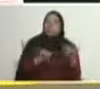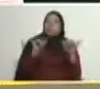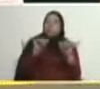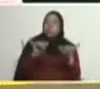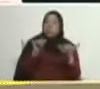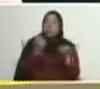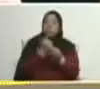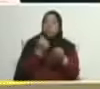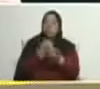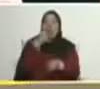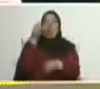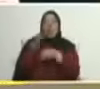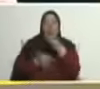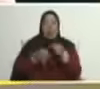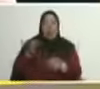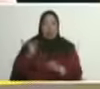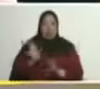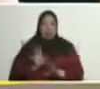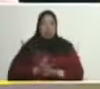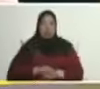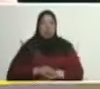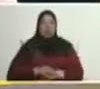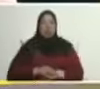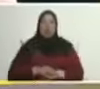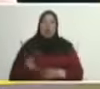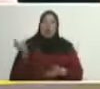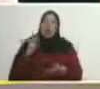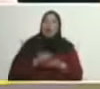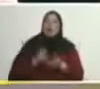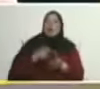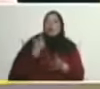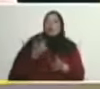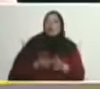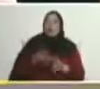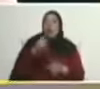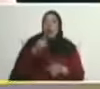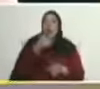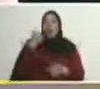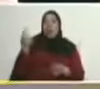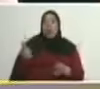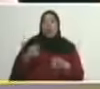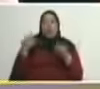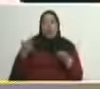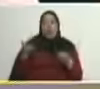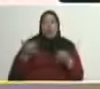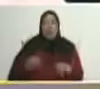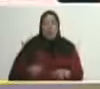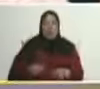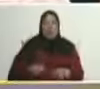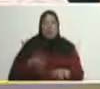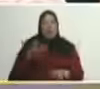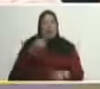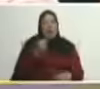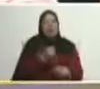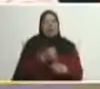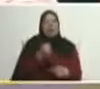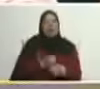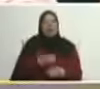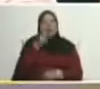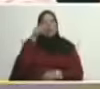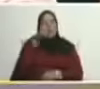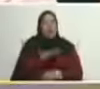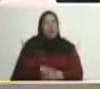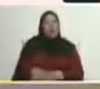ya nos quitaron. Y reitero entonces, tenemos los recursos naturales, tenemos el pueblo